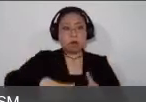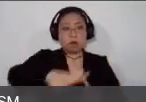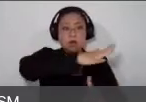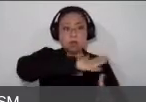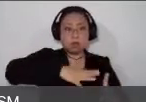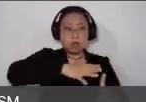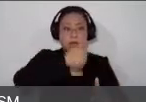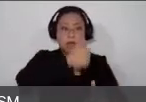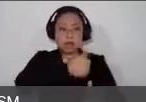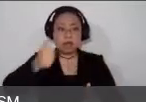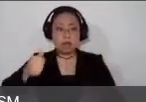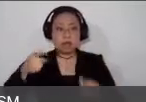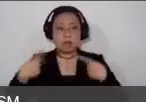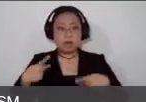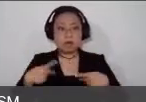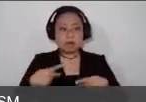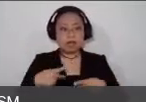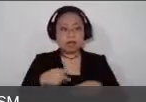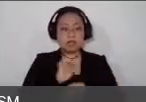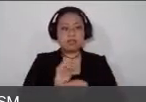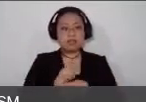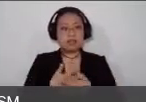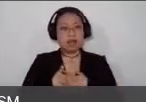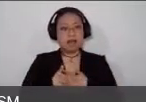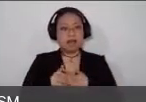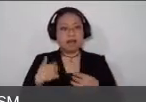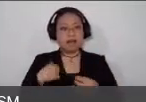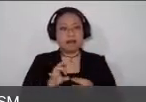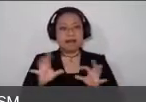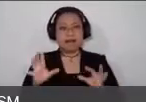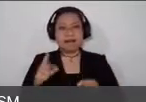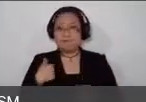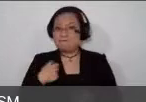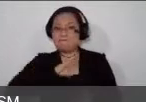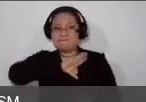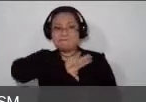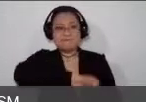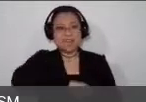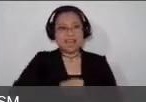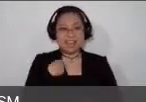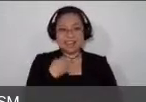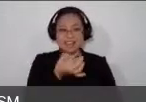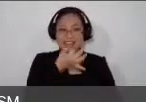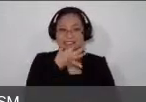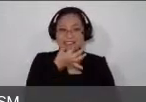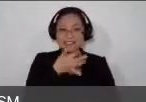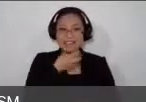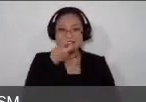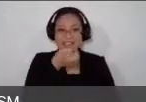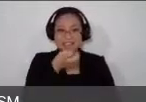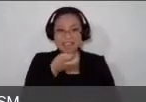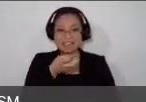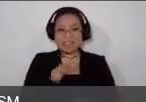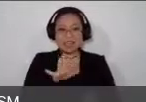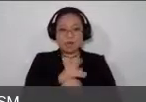entonces esa es la medicina que yo quería y me encantó me encantó porque